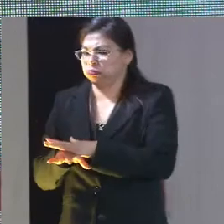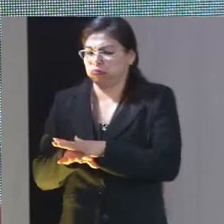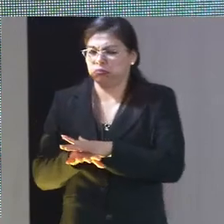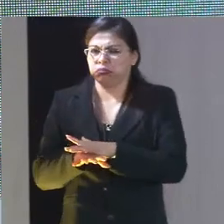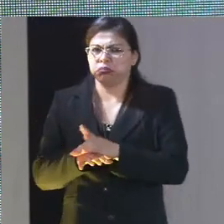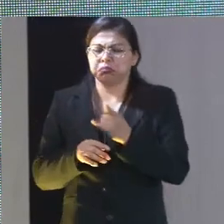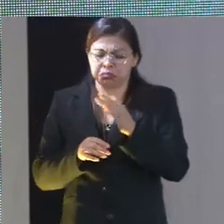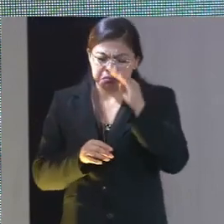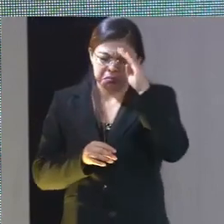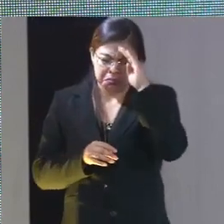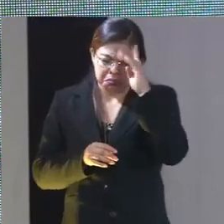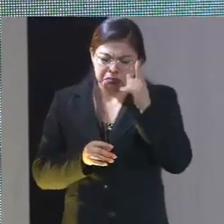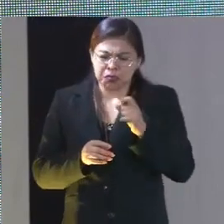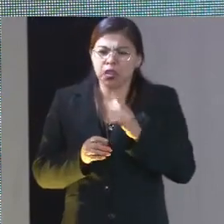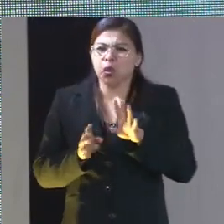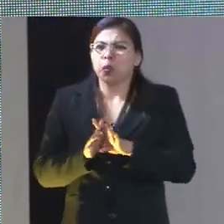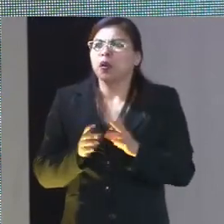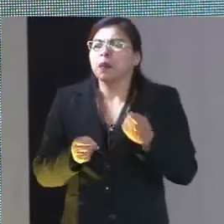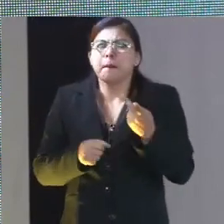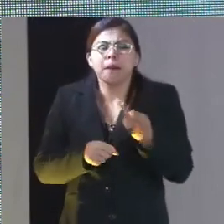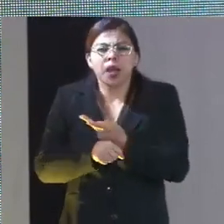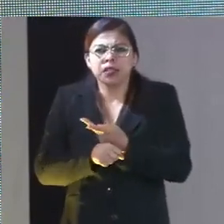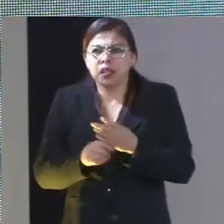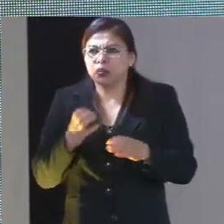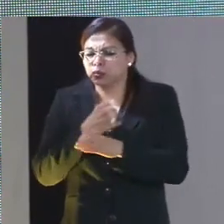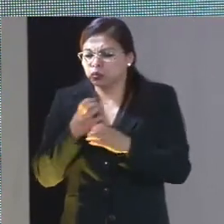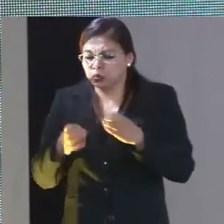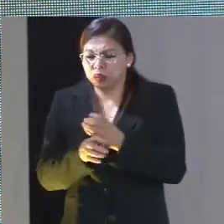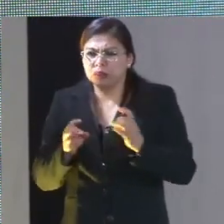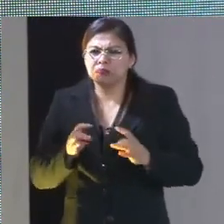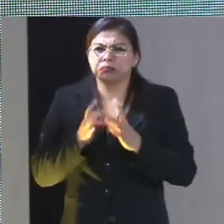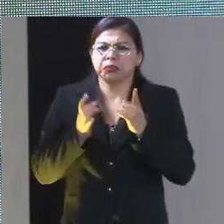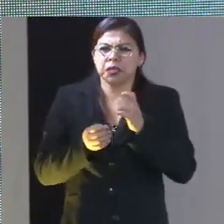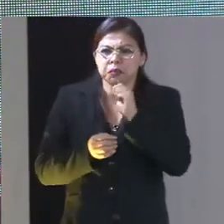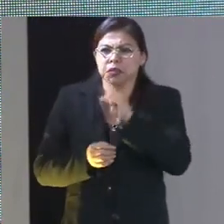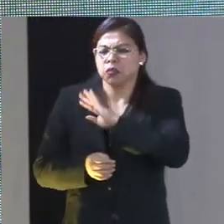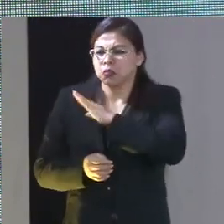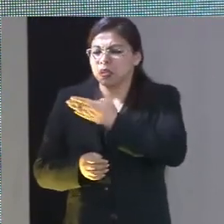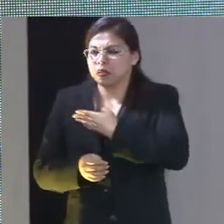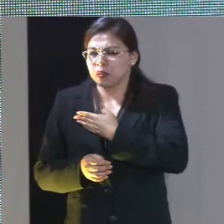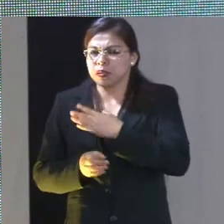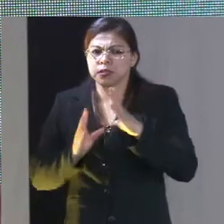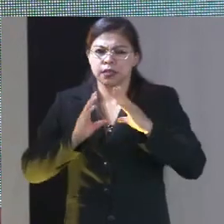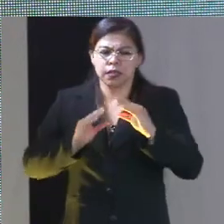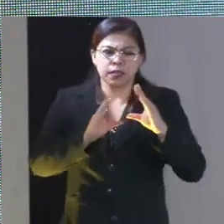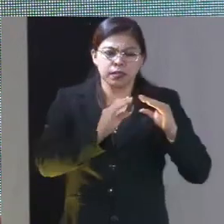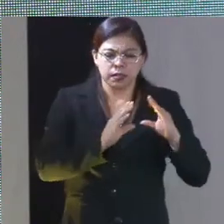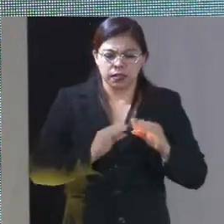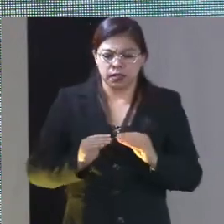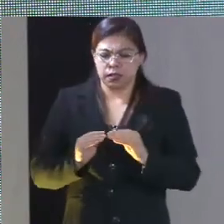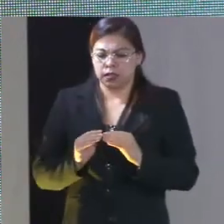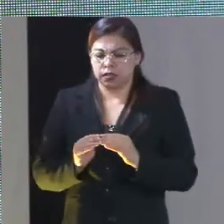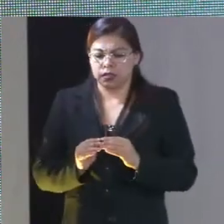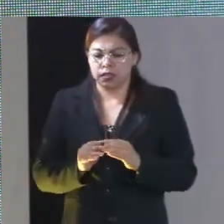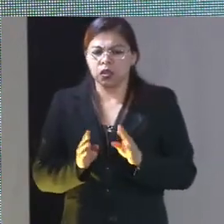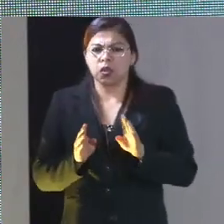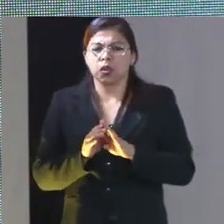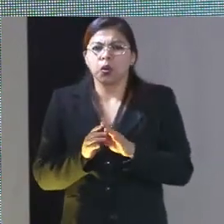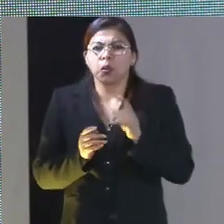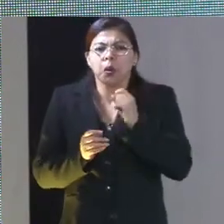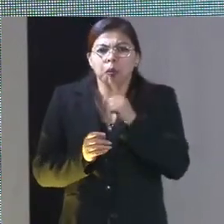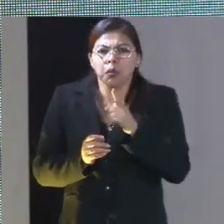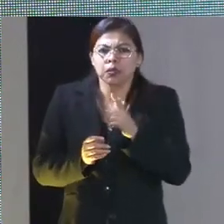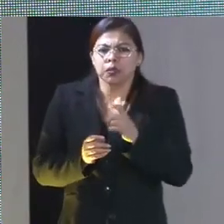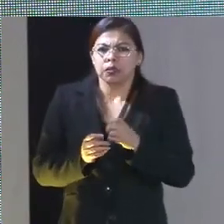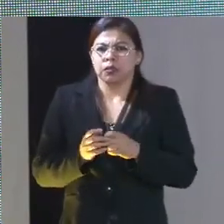que los insólitos y espantables acontecimientos derivados de la llegada de los españoles eran señales de que venía un nuevo, un sexto